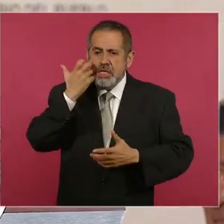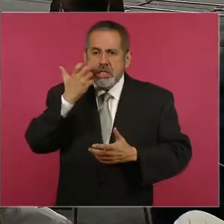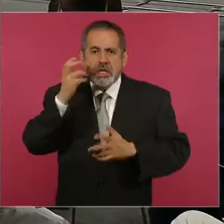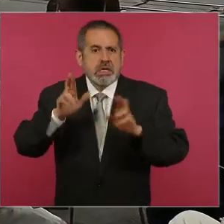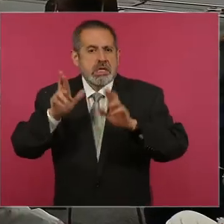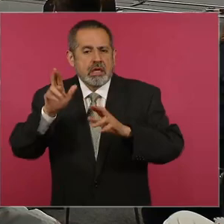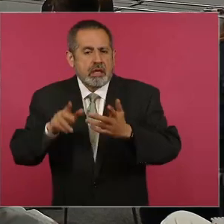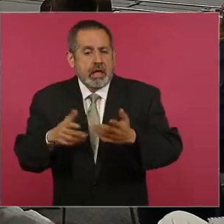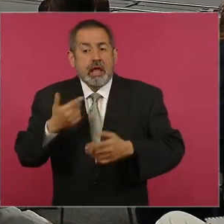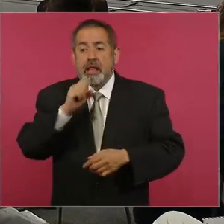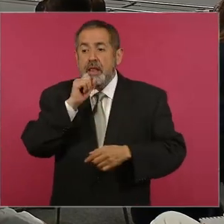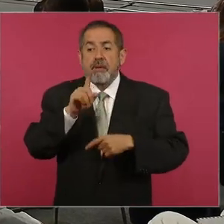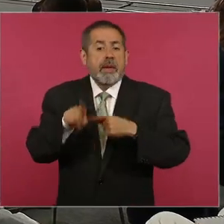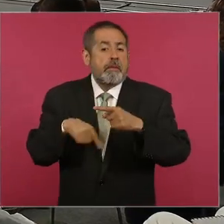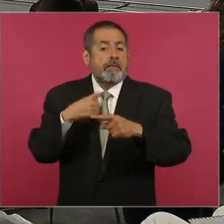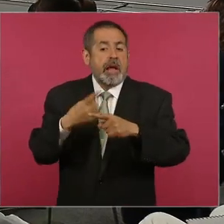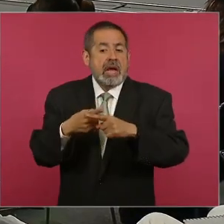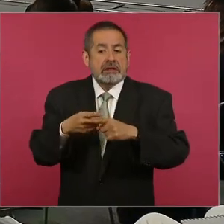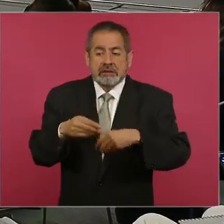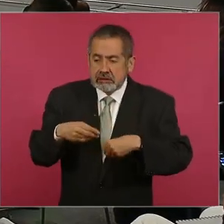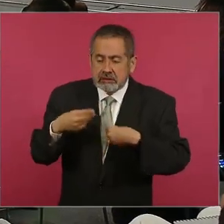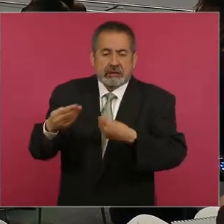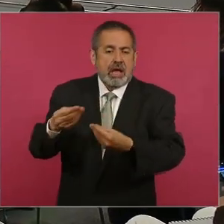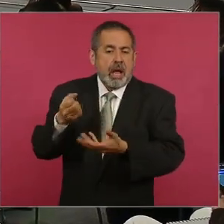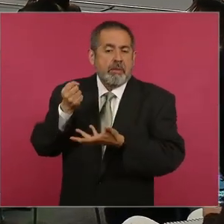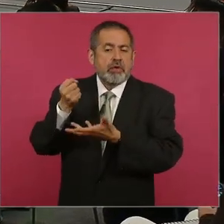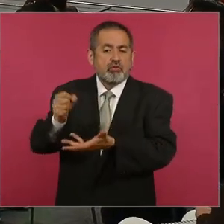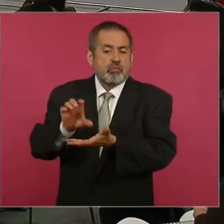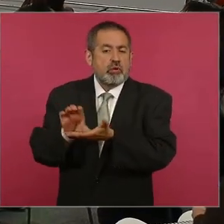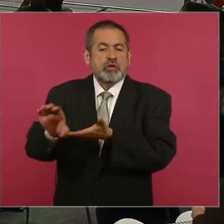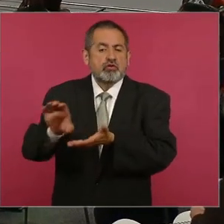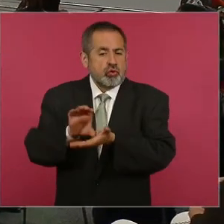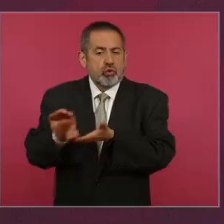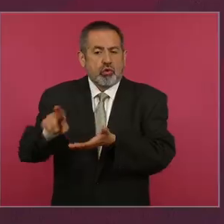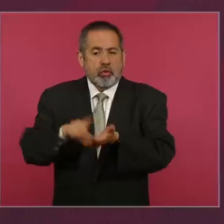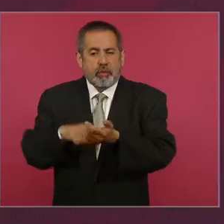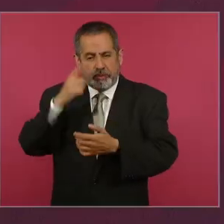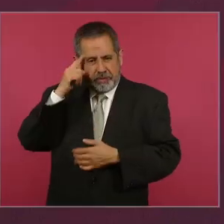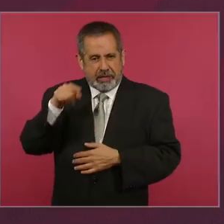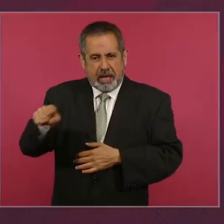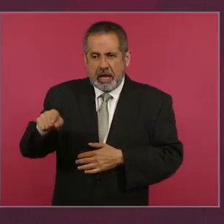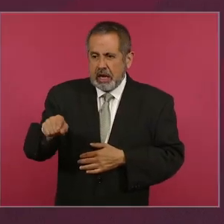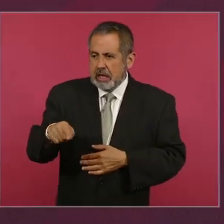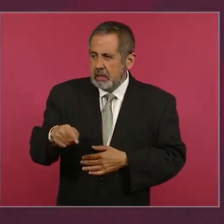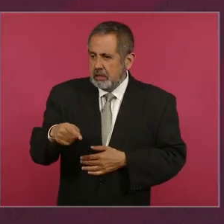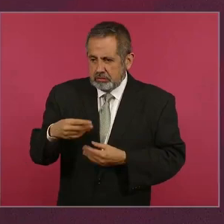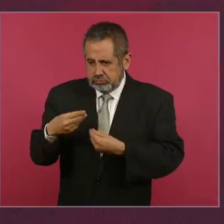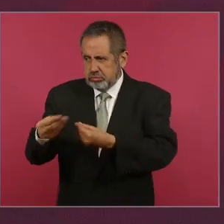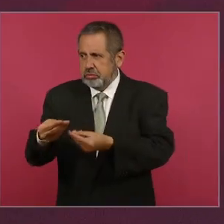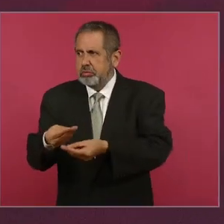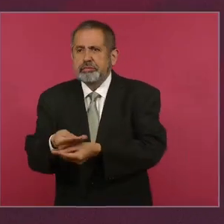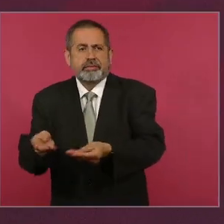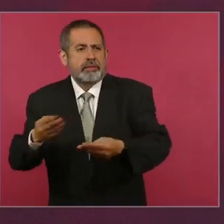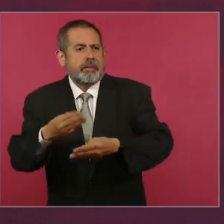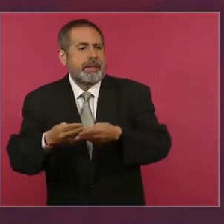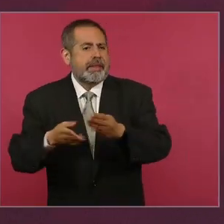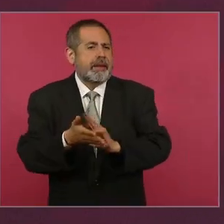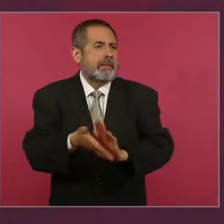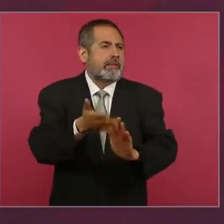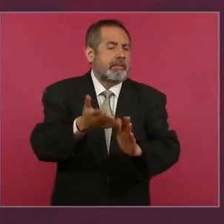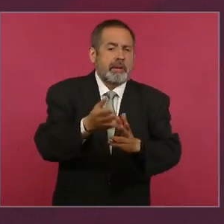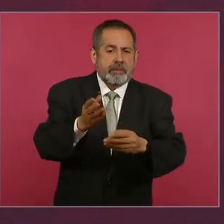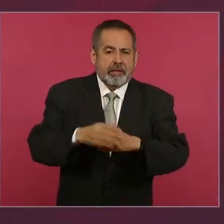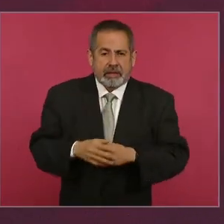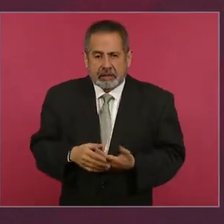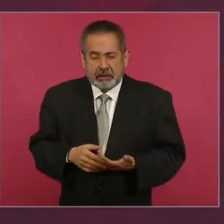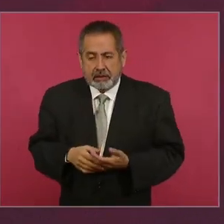recibía un presupuesto especial para distribuir materiales de construcción, y cada vez